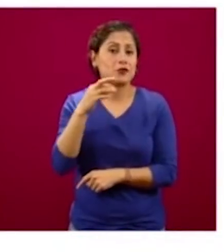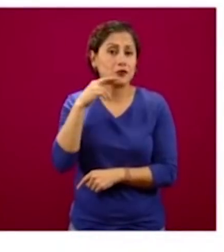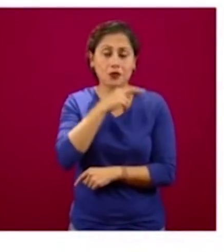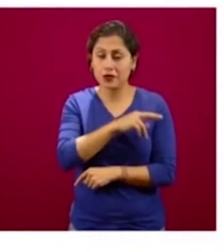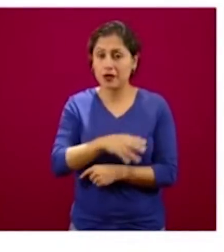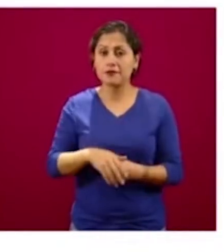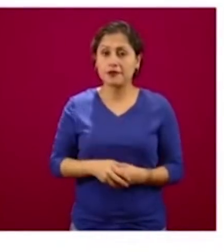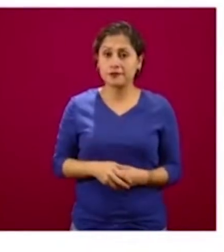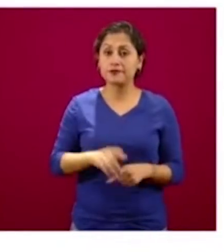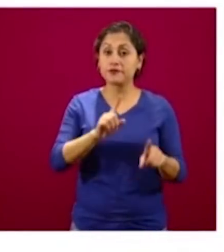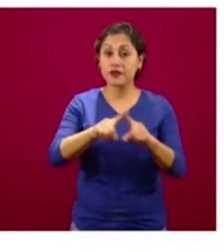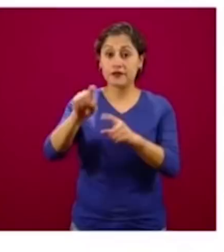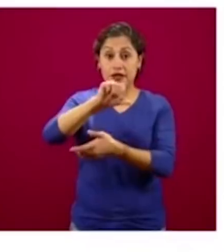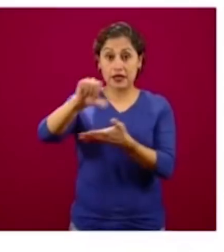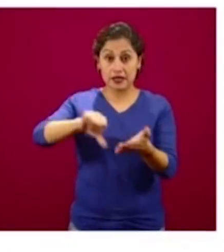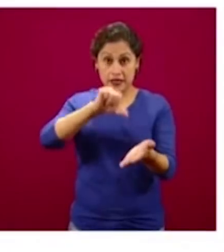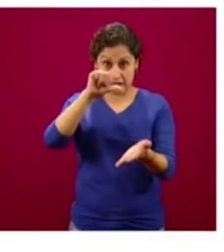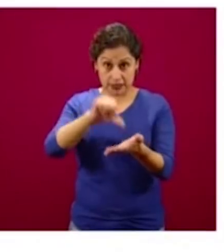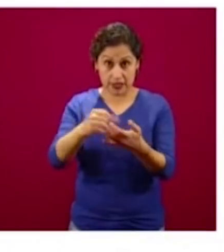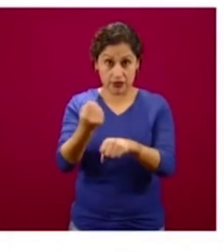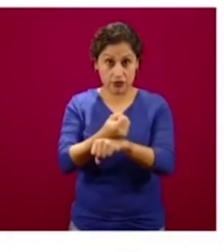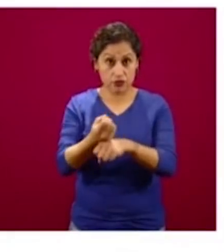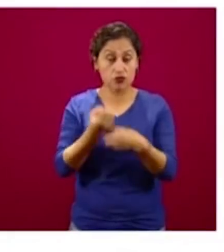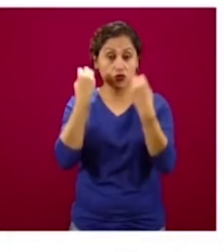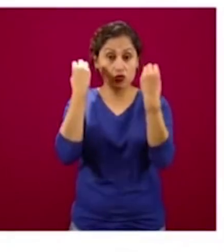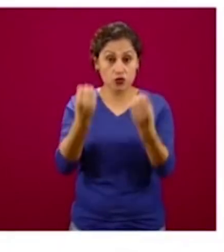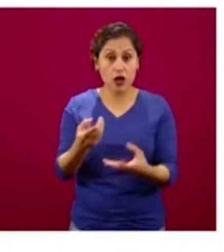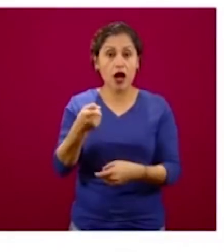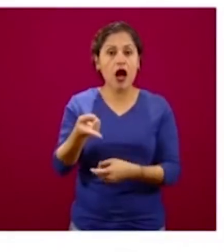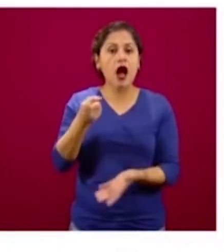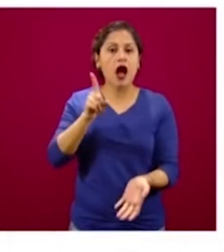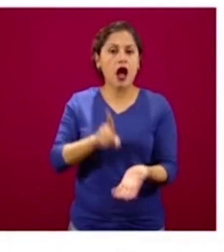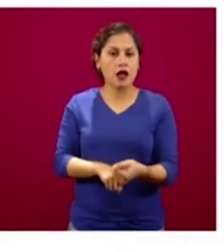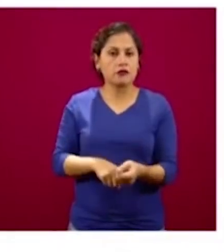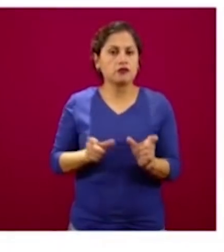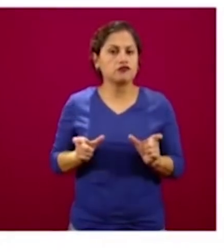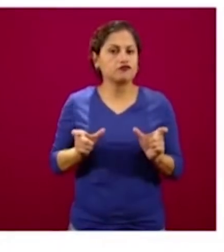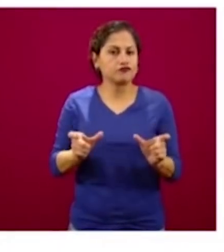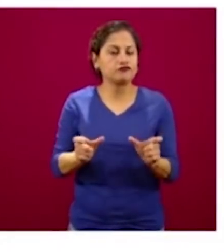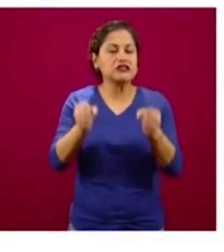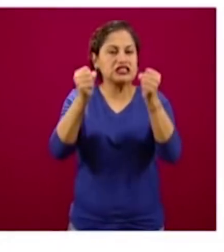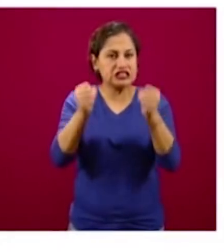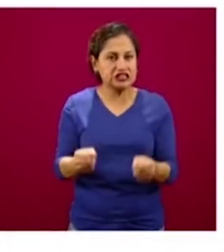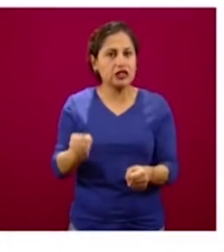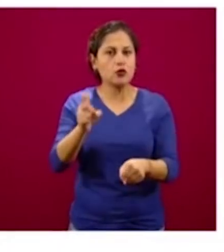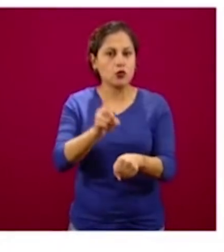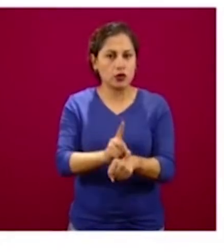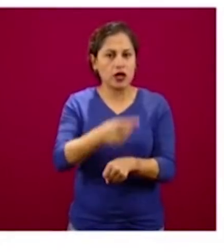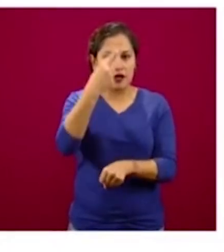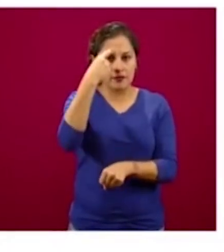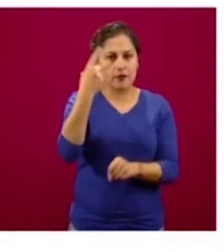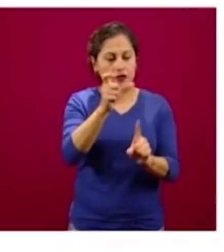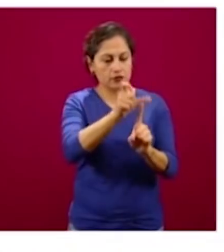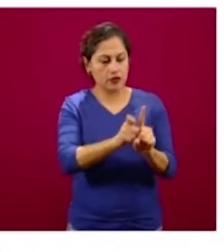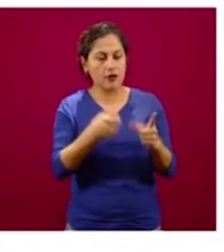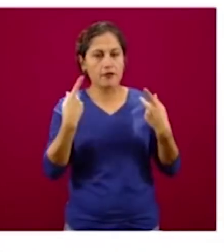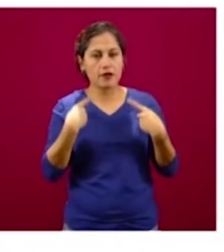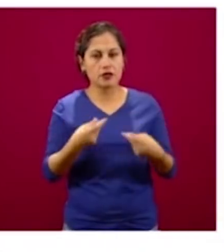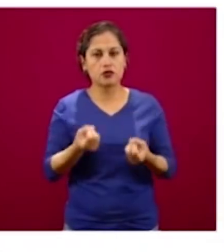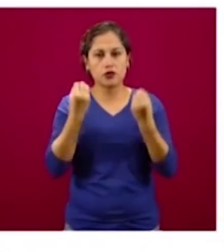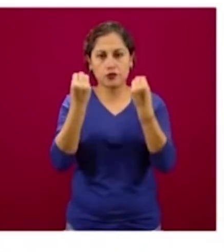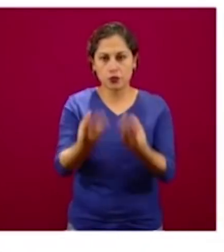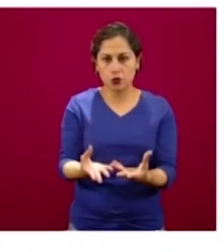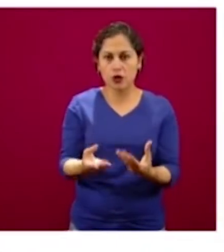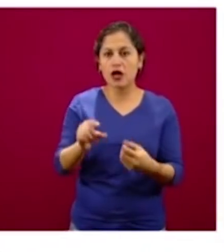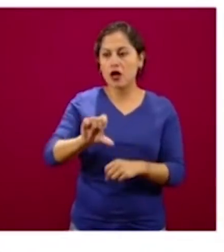han implementado sistemas de seguridad para garantizar el cuidado del donante, del personal y hacer procesos más